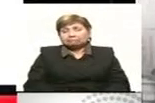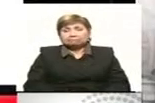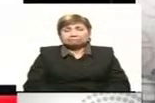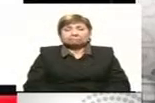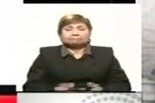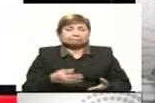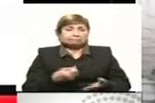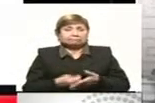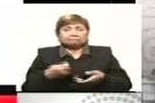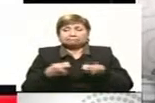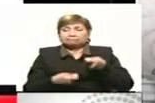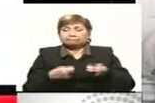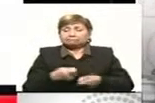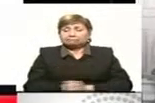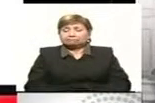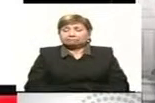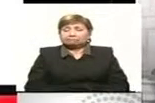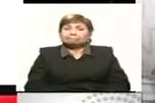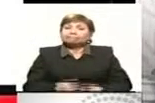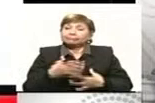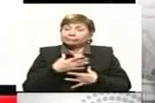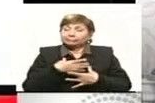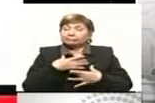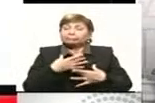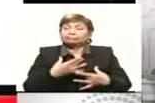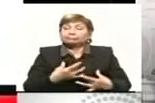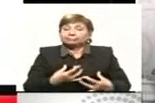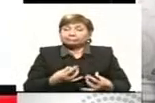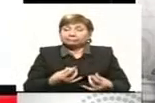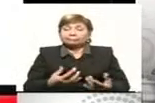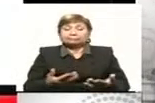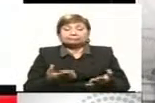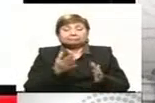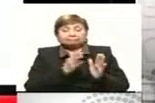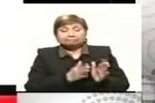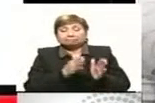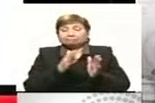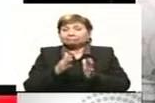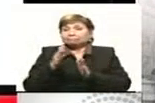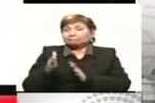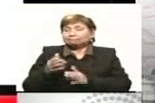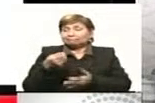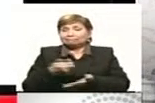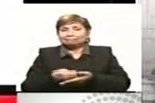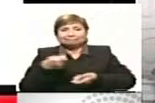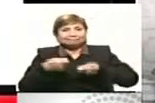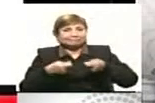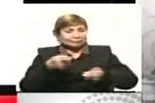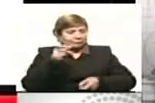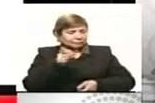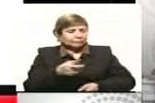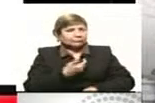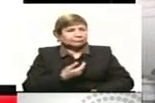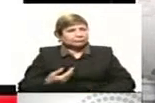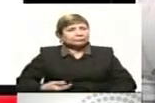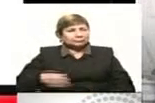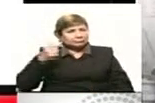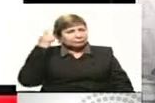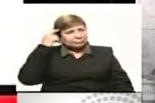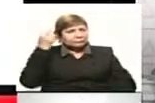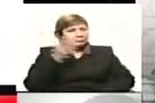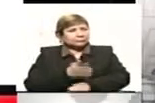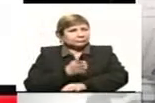una inversión, ¿no?, interesante para tratar que los procesos de la gestión de la inversión pública mejoren. Ustedes conocen